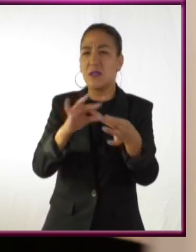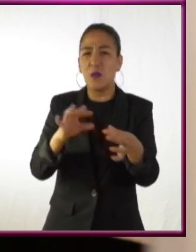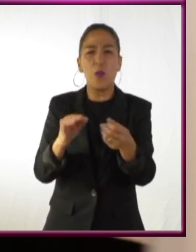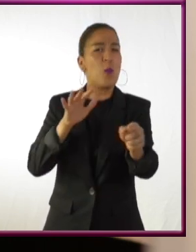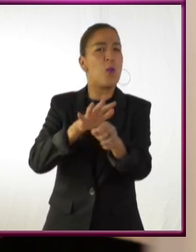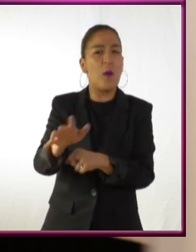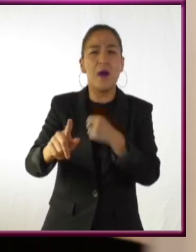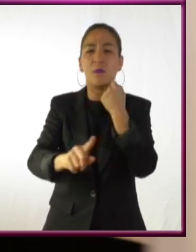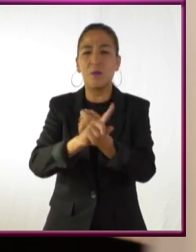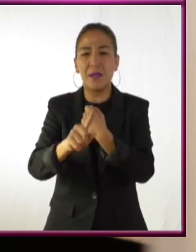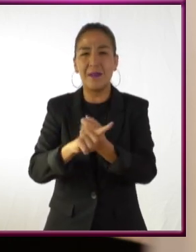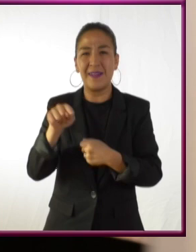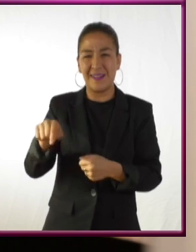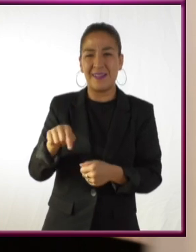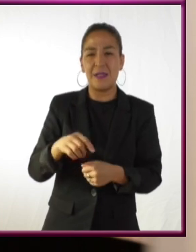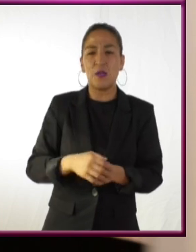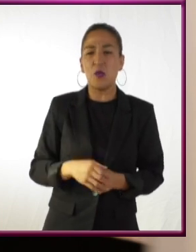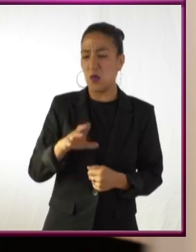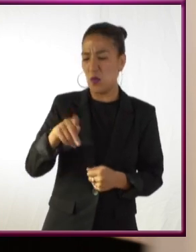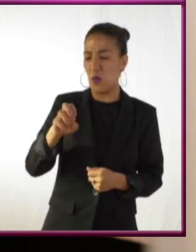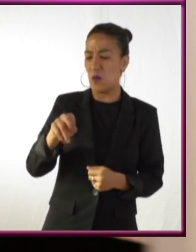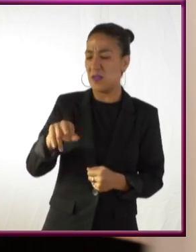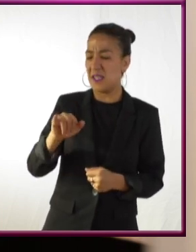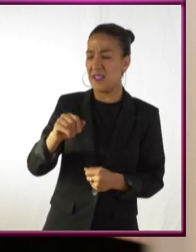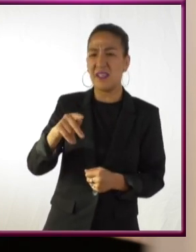platicarnos cuál es el problema de Königsberg,